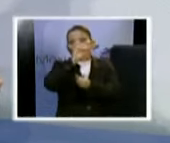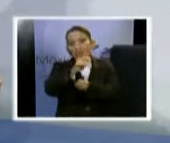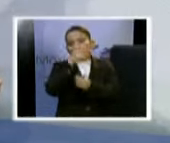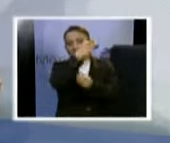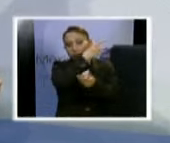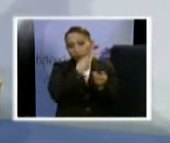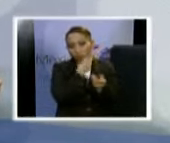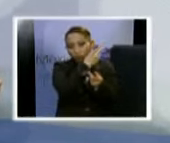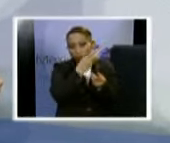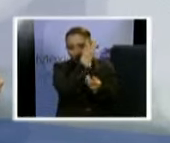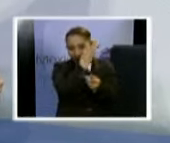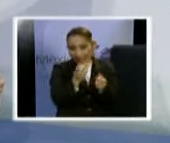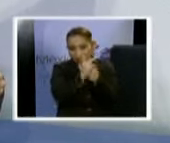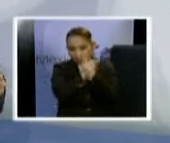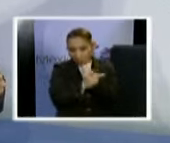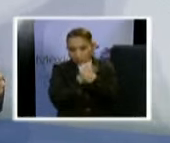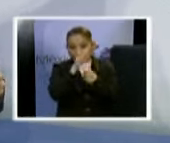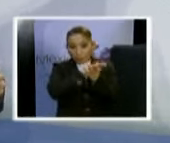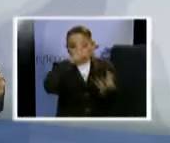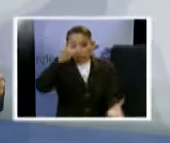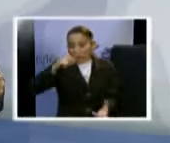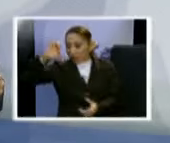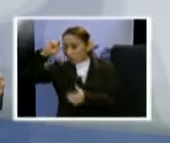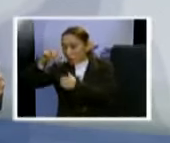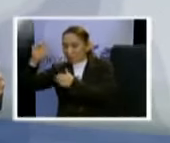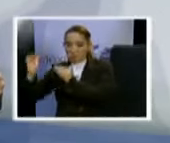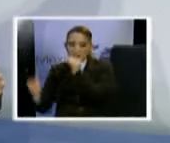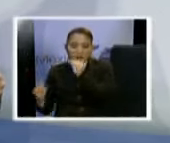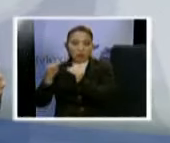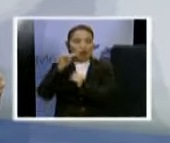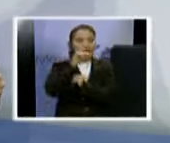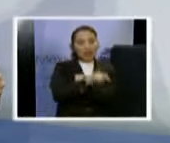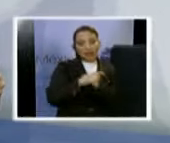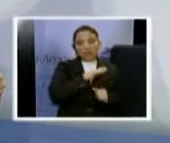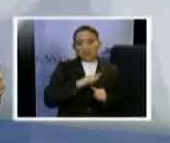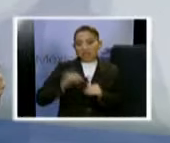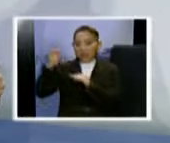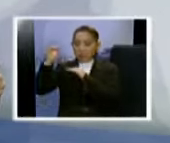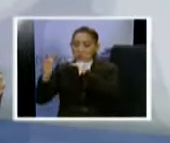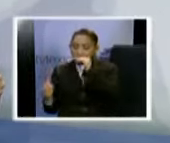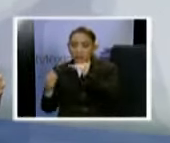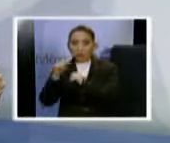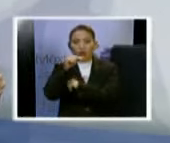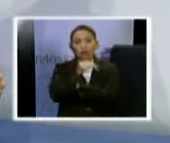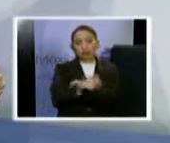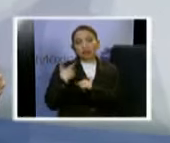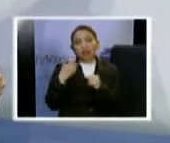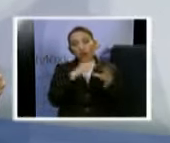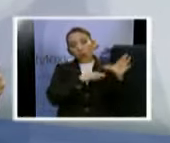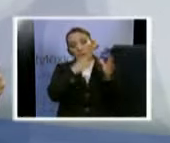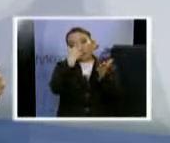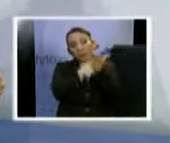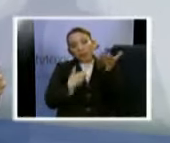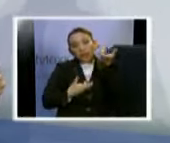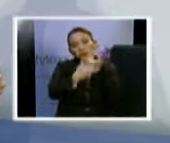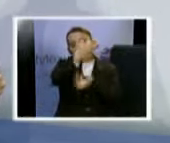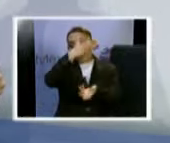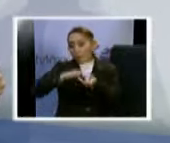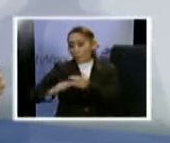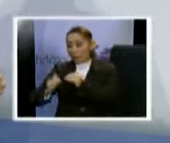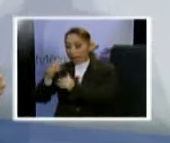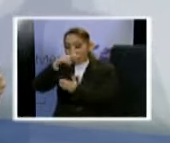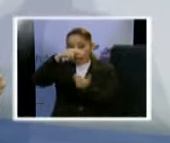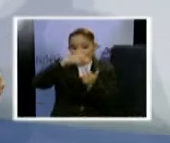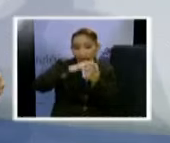Producto Interno Bruto de los 3 países es mayor que la de Europa y mayor que China. El comercio intrarregional es mayor del comercio de